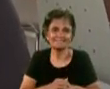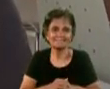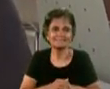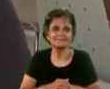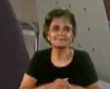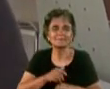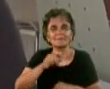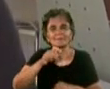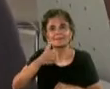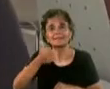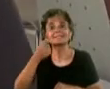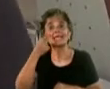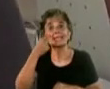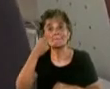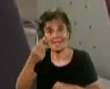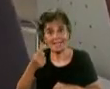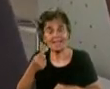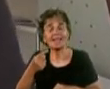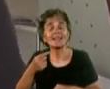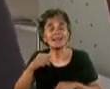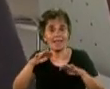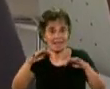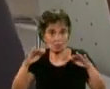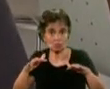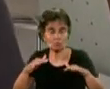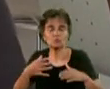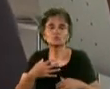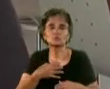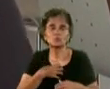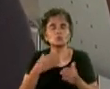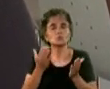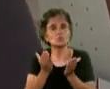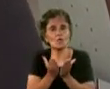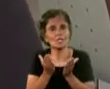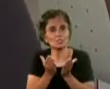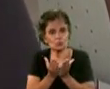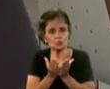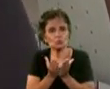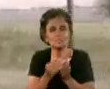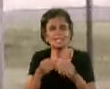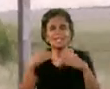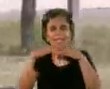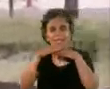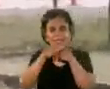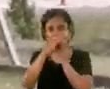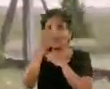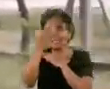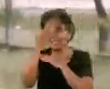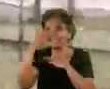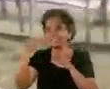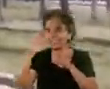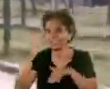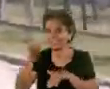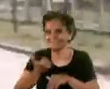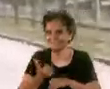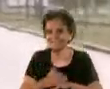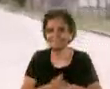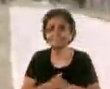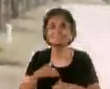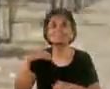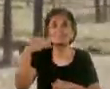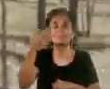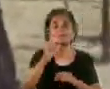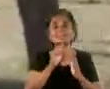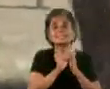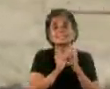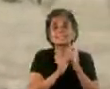de 6.000 alumnos cursando en los cursos de los distintos niveles de los más de 15 idiomas que tenemos. Próximamente tendremos las inscripciones